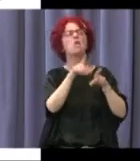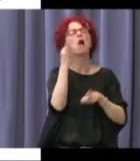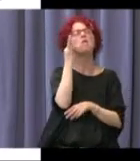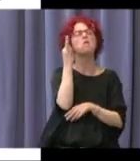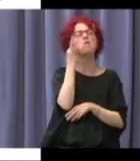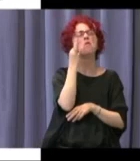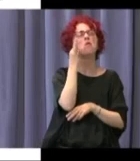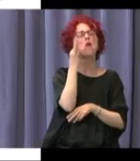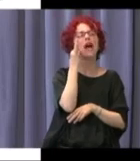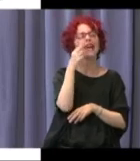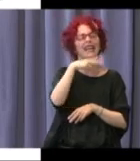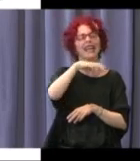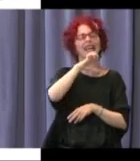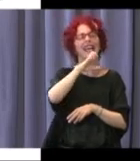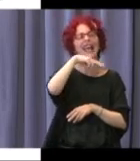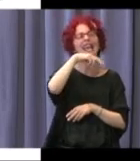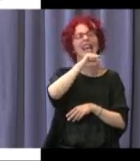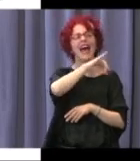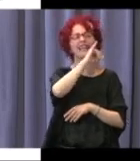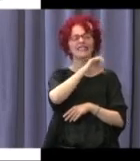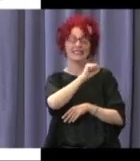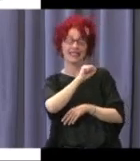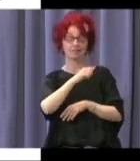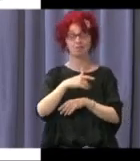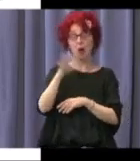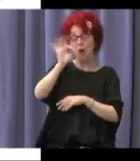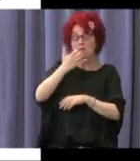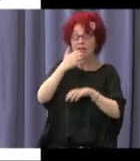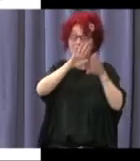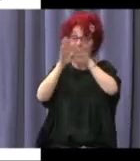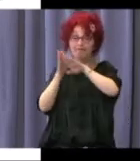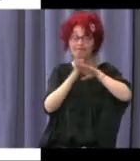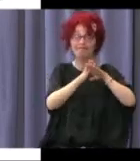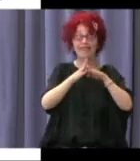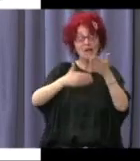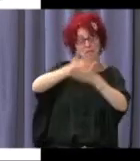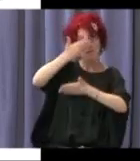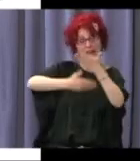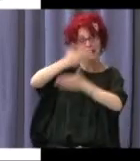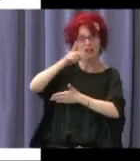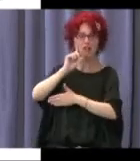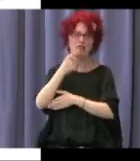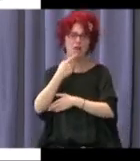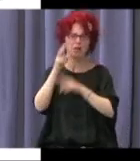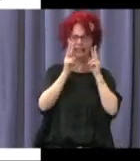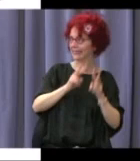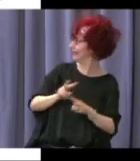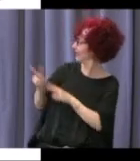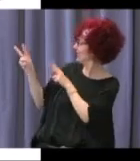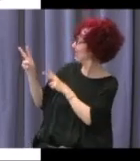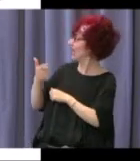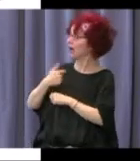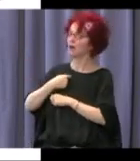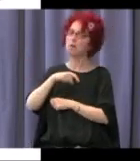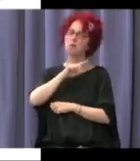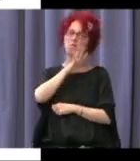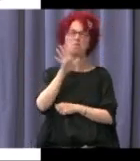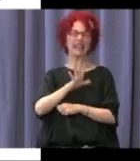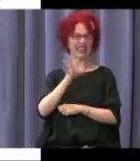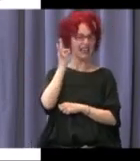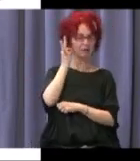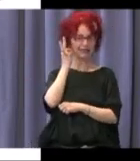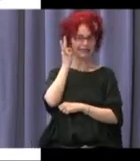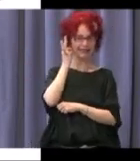¿vale? En la prensa deportiva, que es muy de estereotipo, esto se ve muy bien. Parecíamos señoritas. Es decir, ¿tú